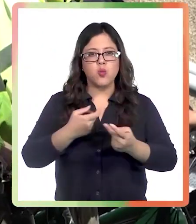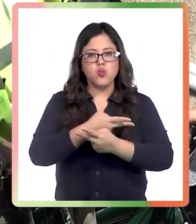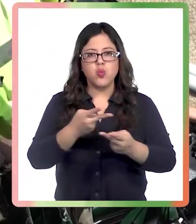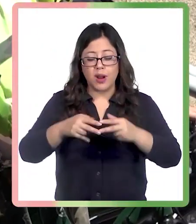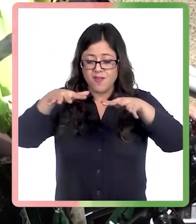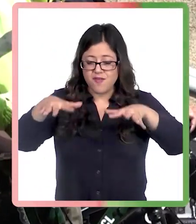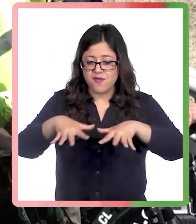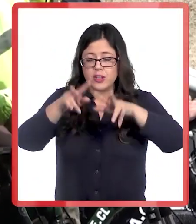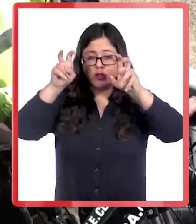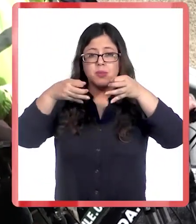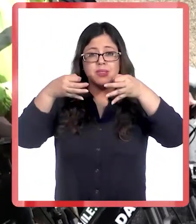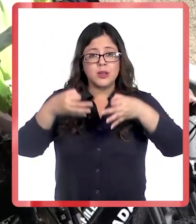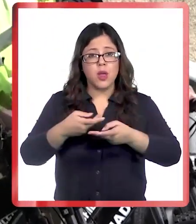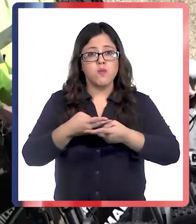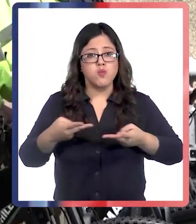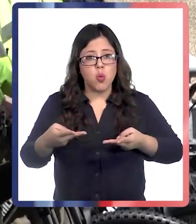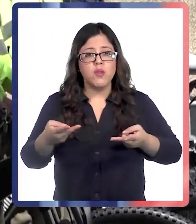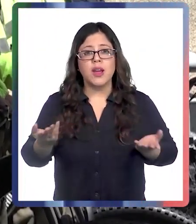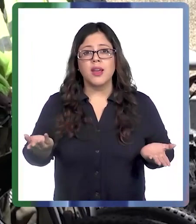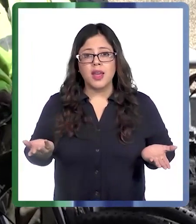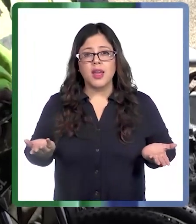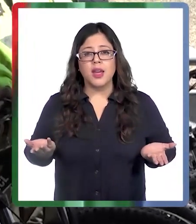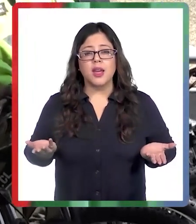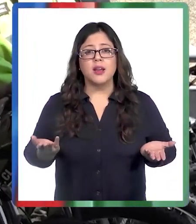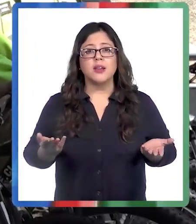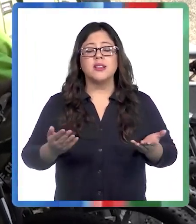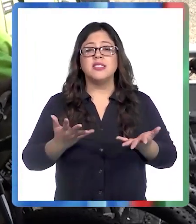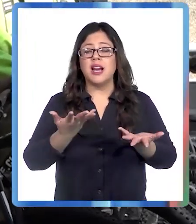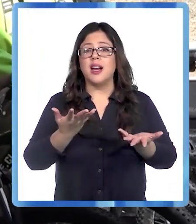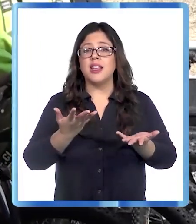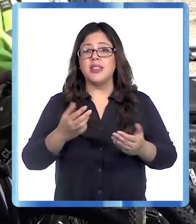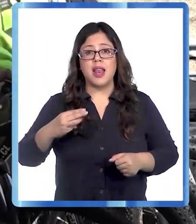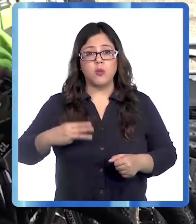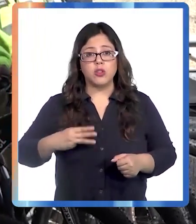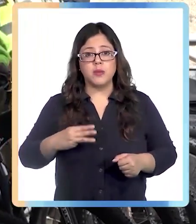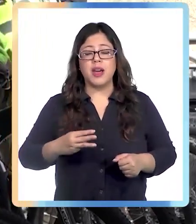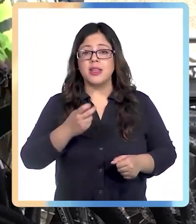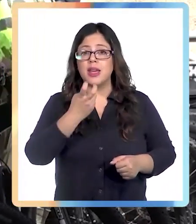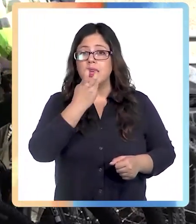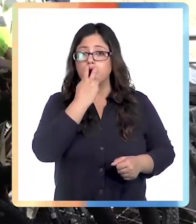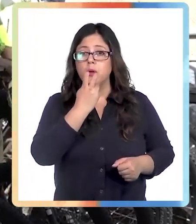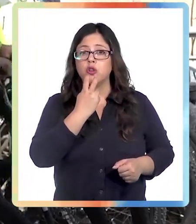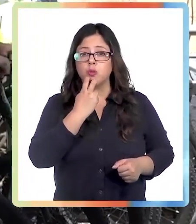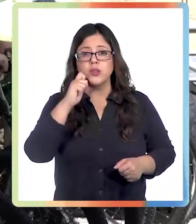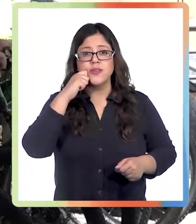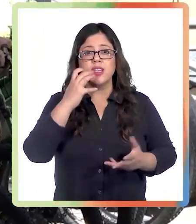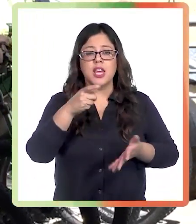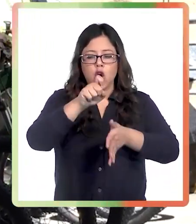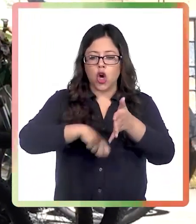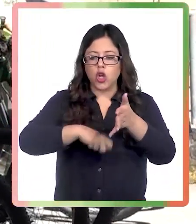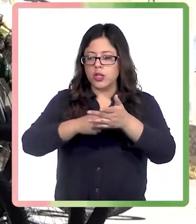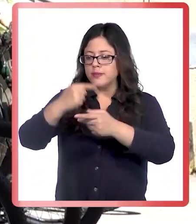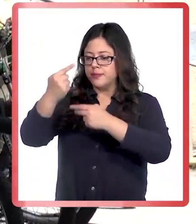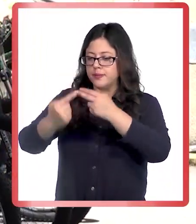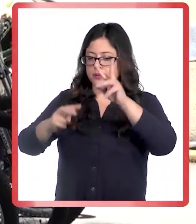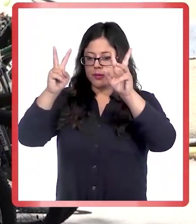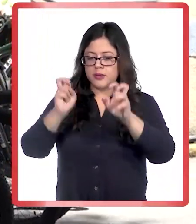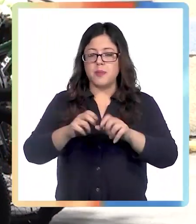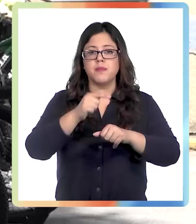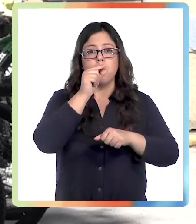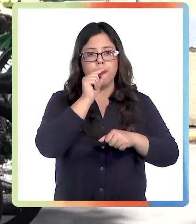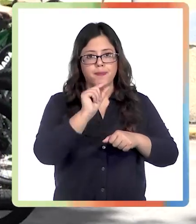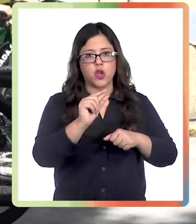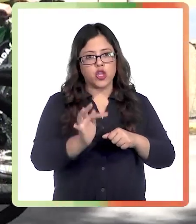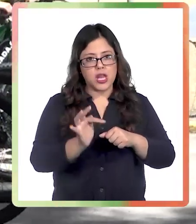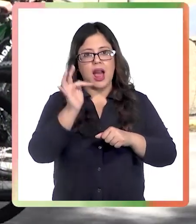materia de seguridad pública por parte del municipio de Puerto Montt considera contratar otras iniciativas en el corto y mediano plazo. La